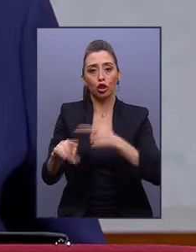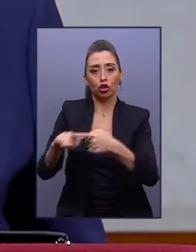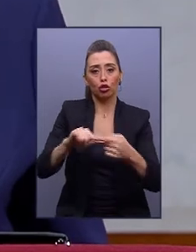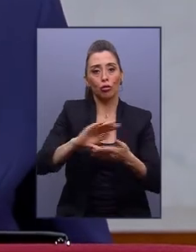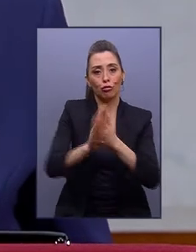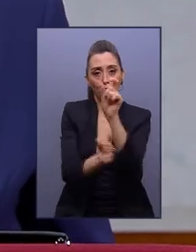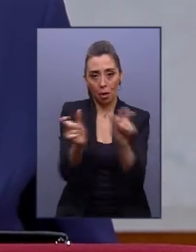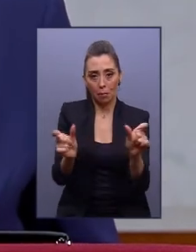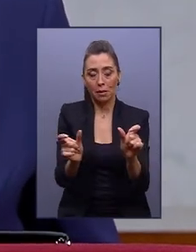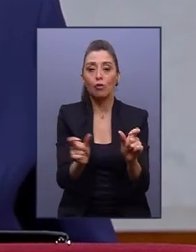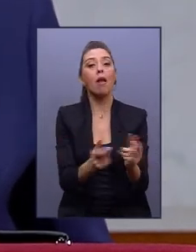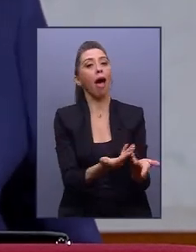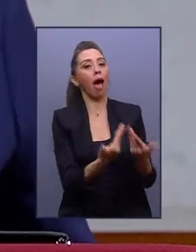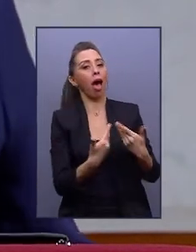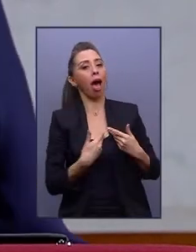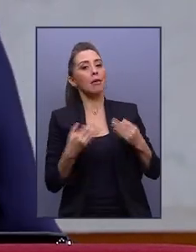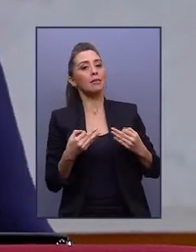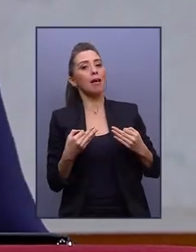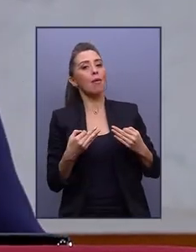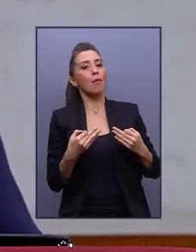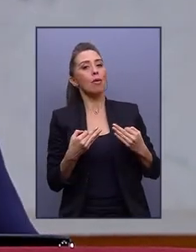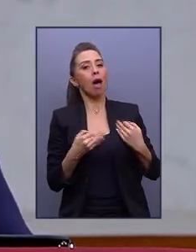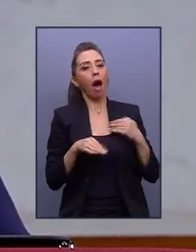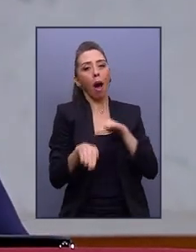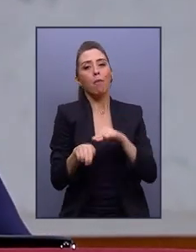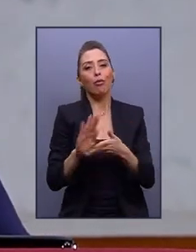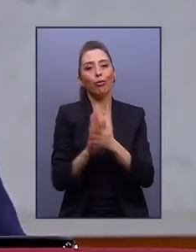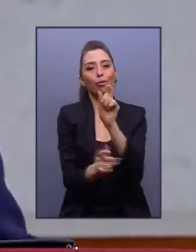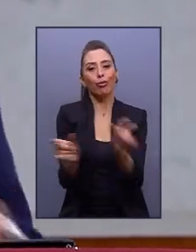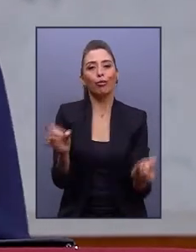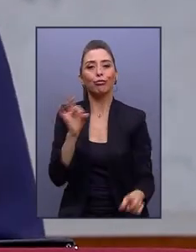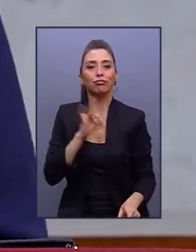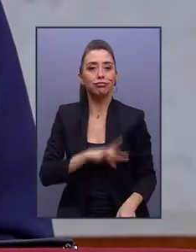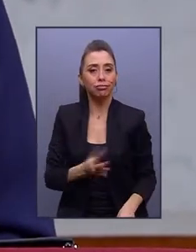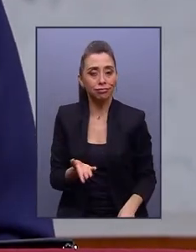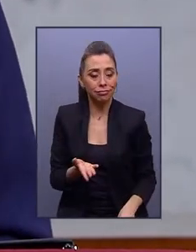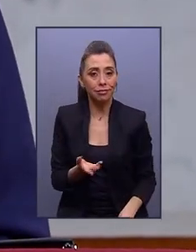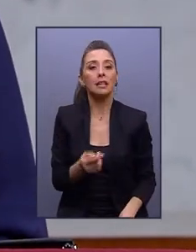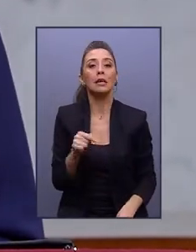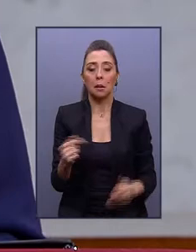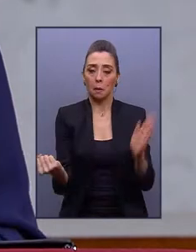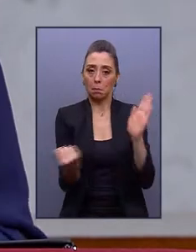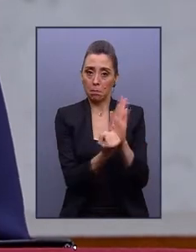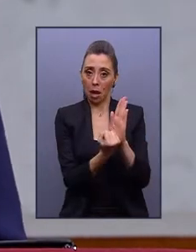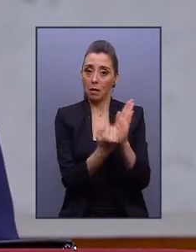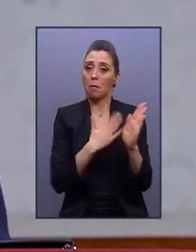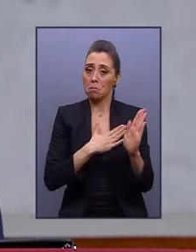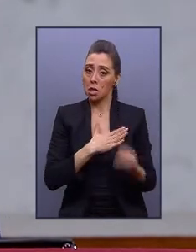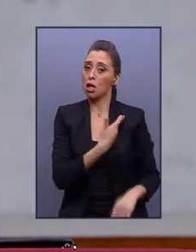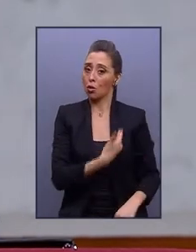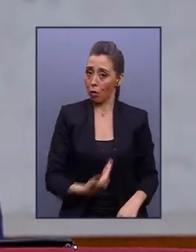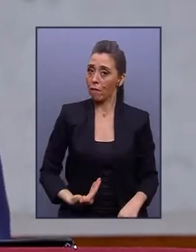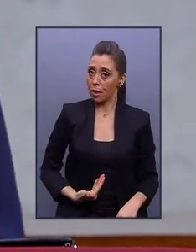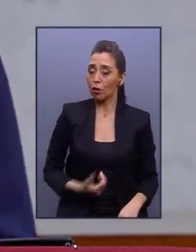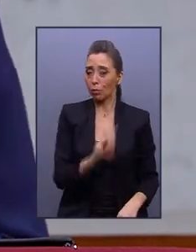que dé seguridad y respaldo a todos nuestros compatriotas. Y esto es un sello de mi gobierno porque muchas veces el esfuerzo individual